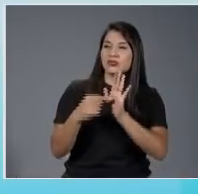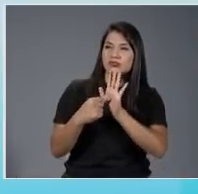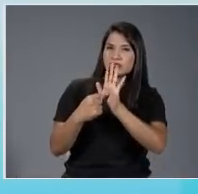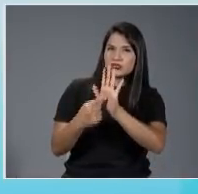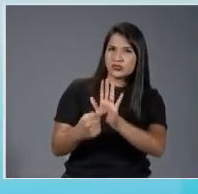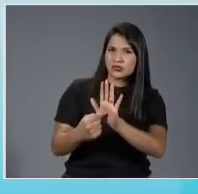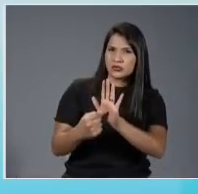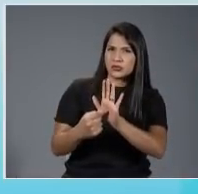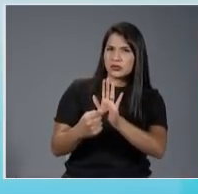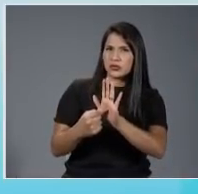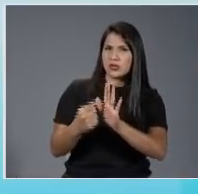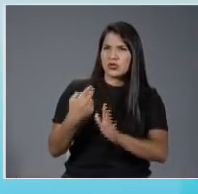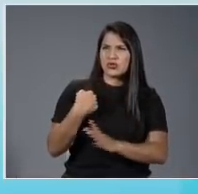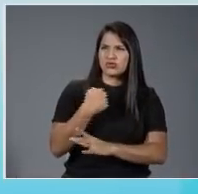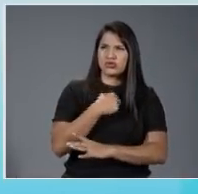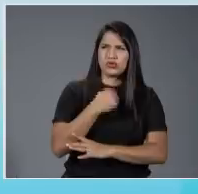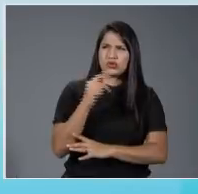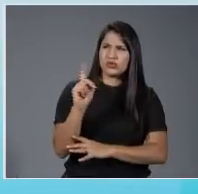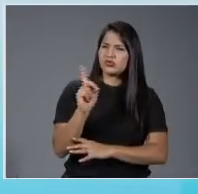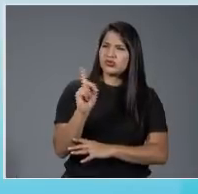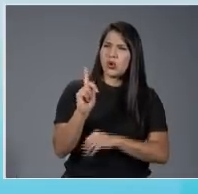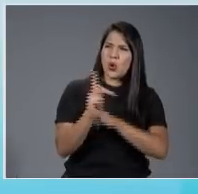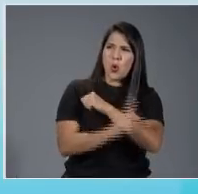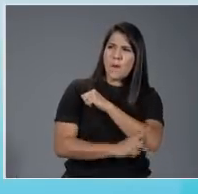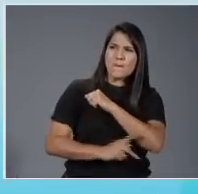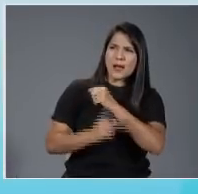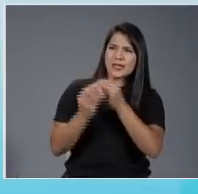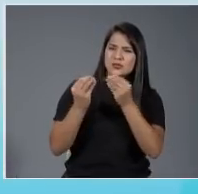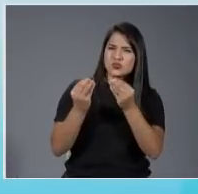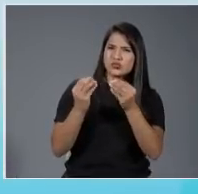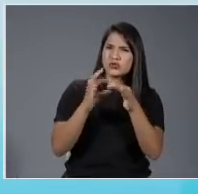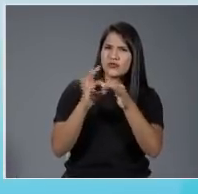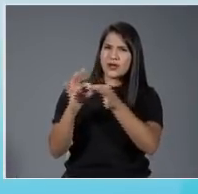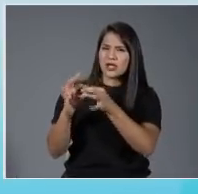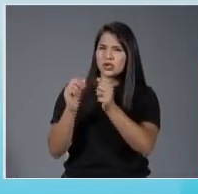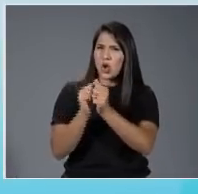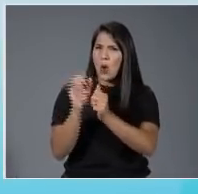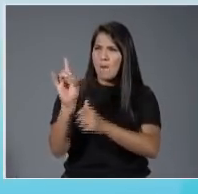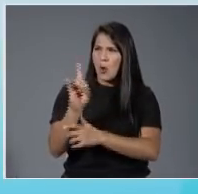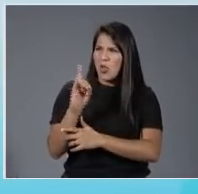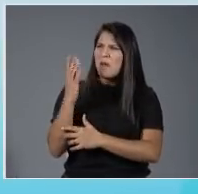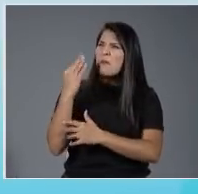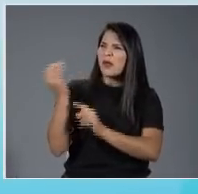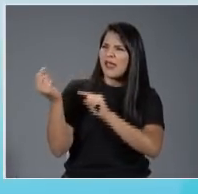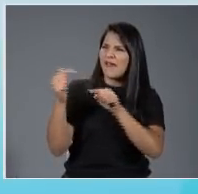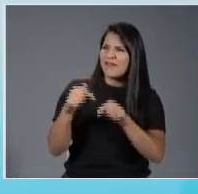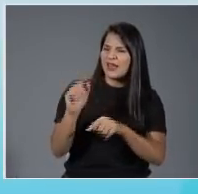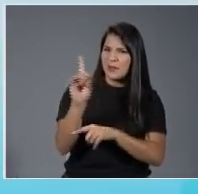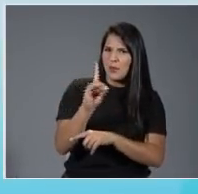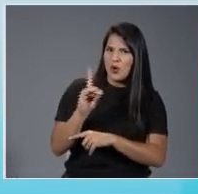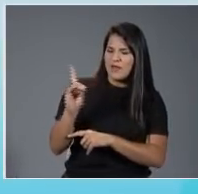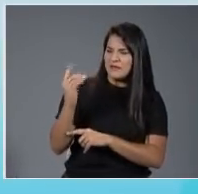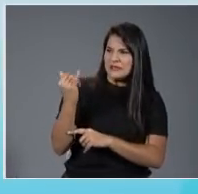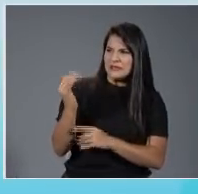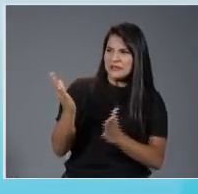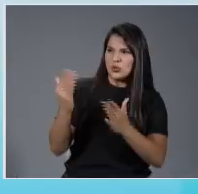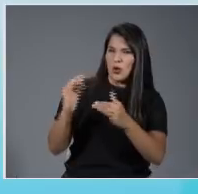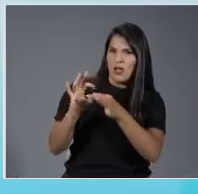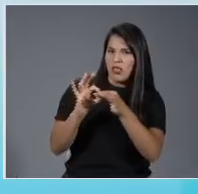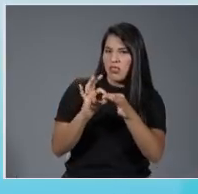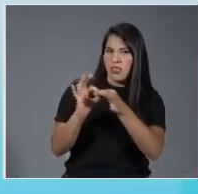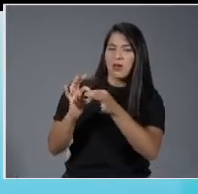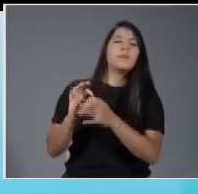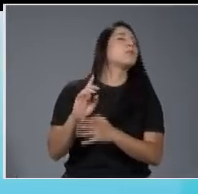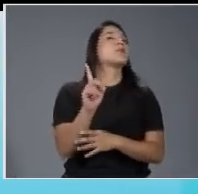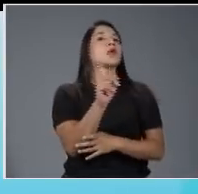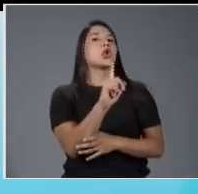históricamente no somos un país muy cercano a Bolivia. No, pero yo analizo la presencia del presidente boliviano más bien en función de